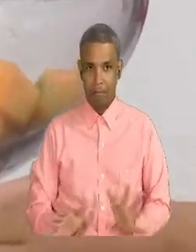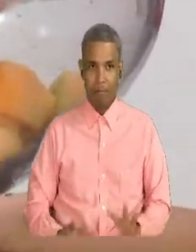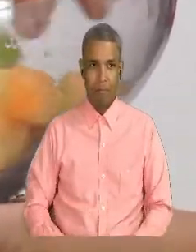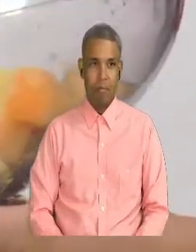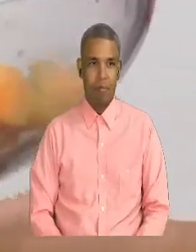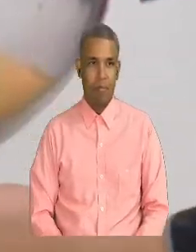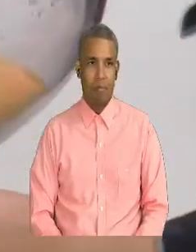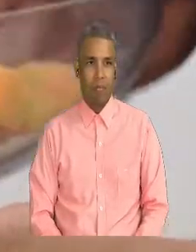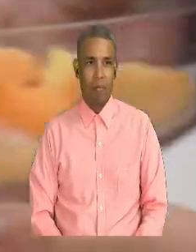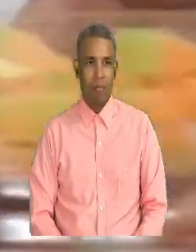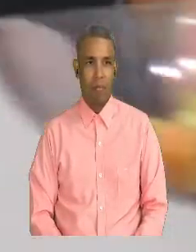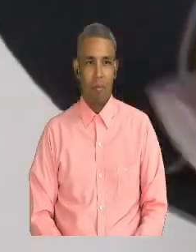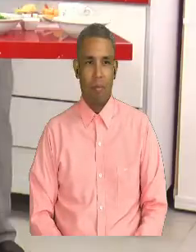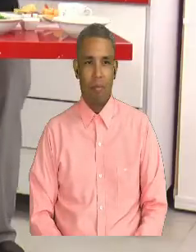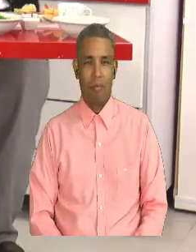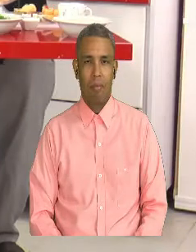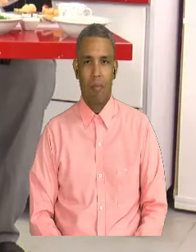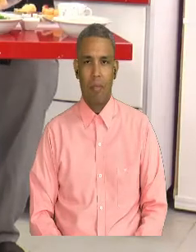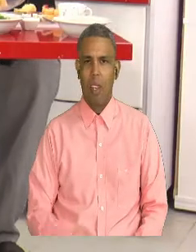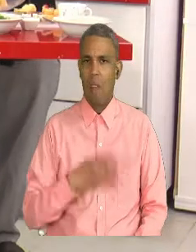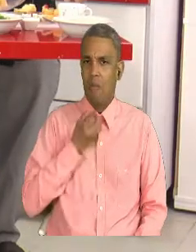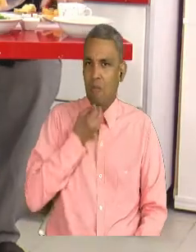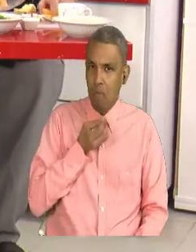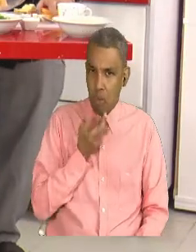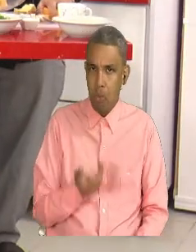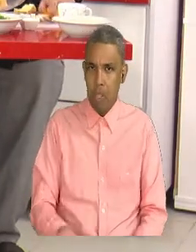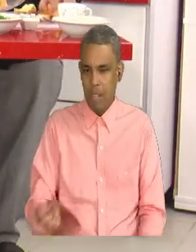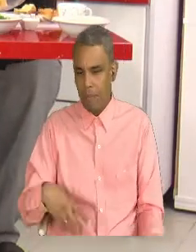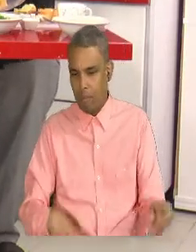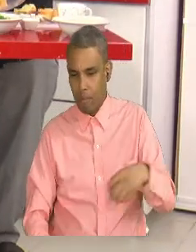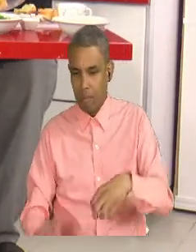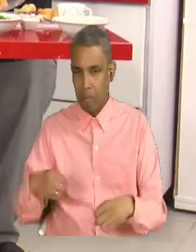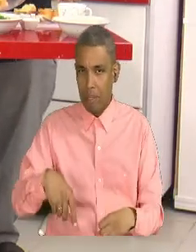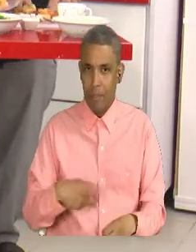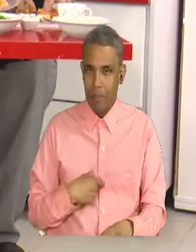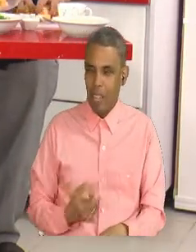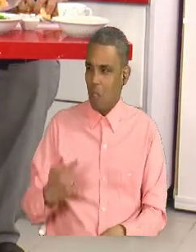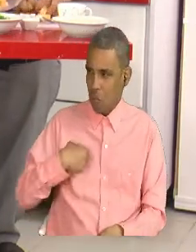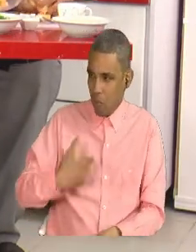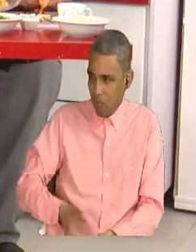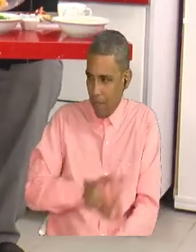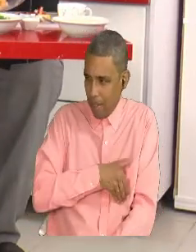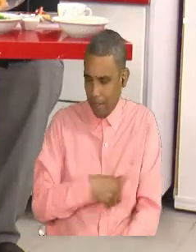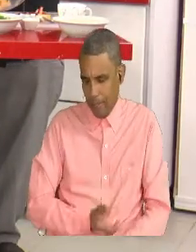Ajá. Para agregar todos los ingredientes. Voy a adicionar los que corté yo acá.